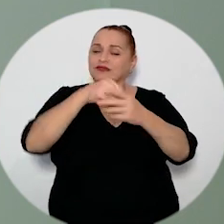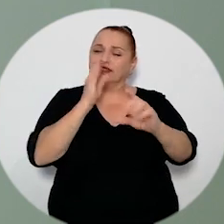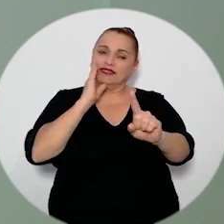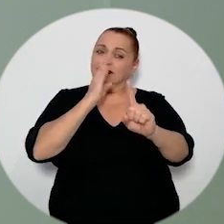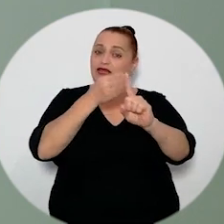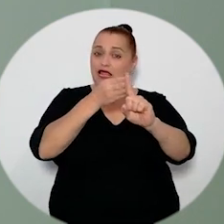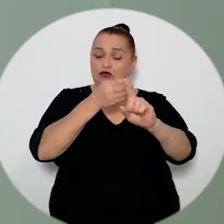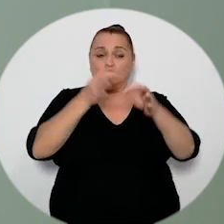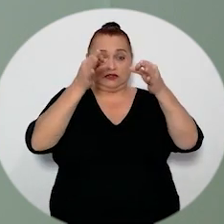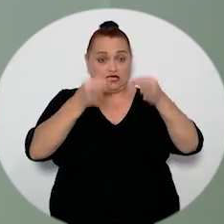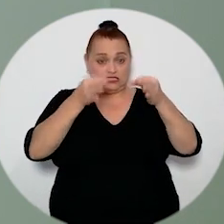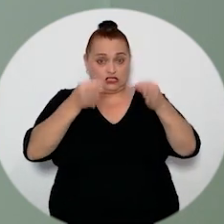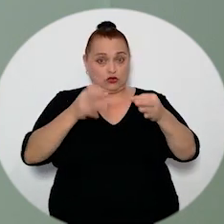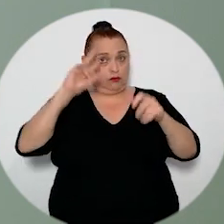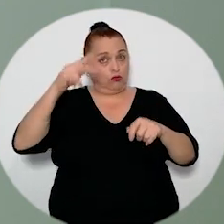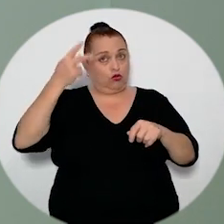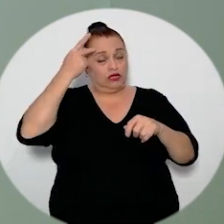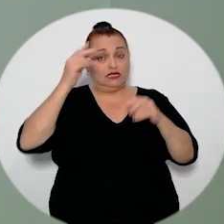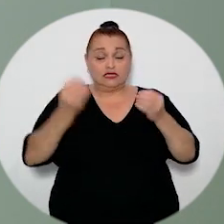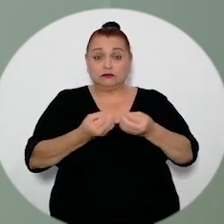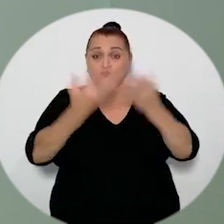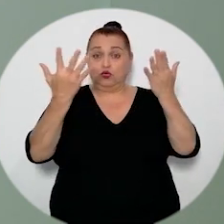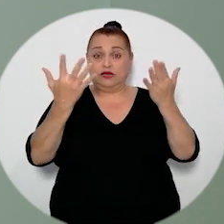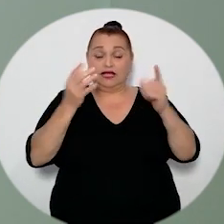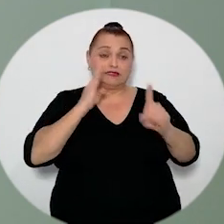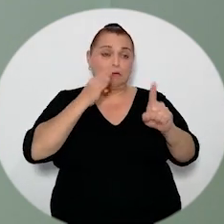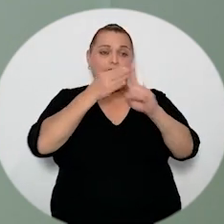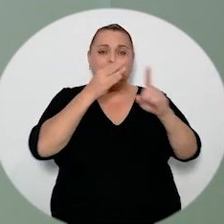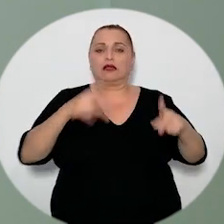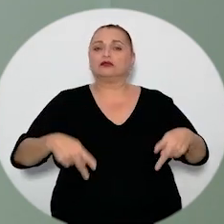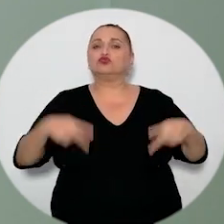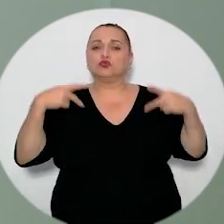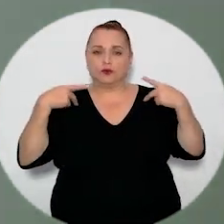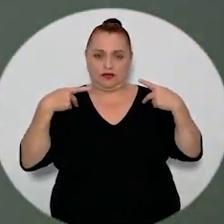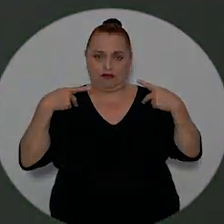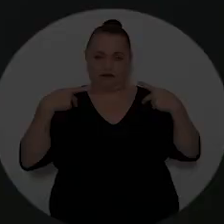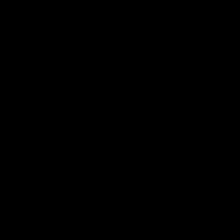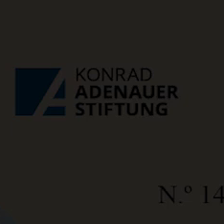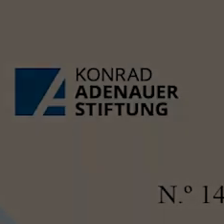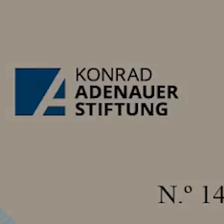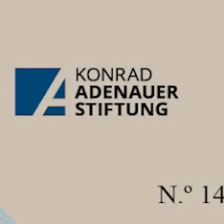para intervenir de forma directa en la decisión de las políticas públicas que impactarán su vida.